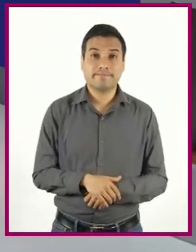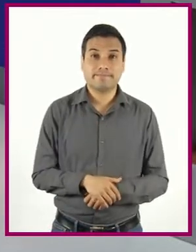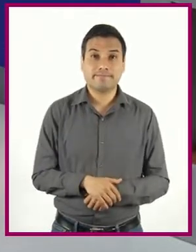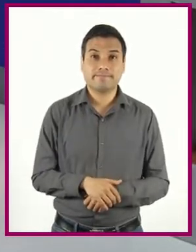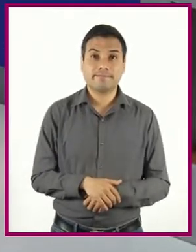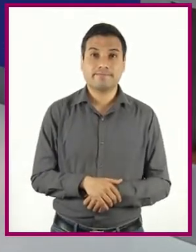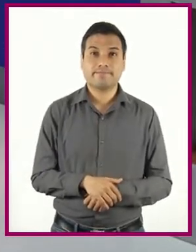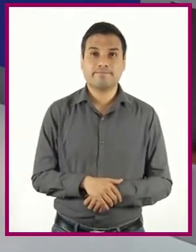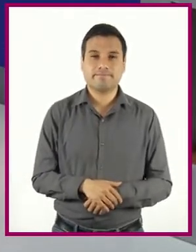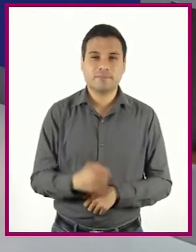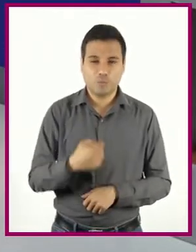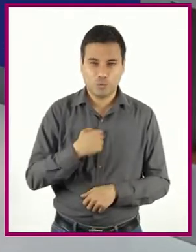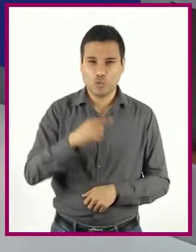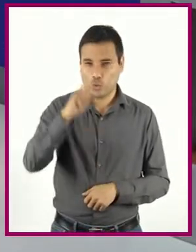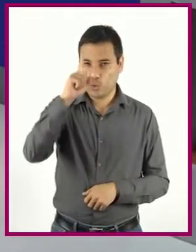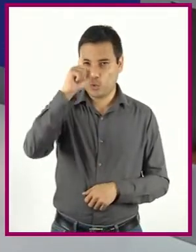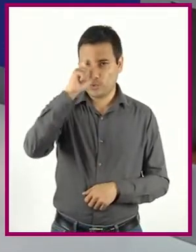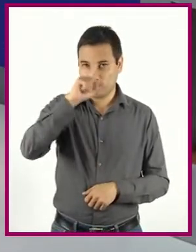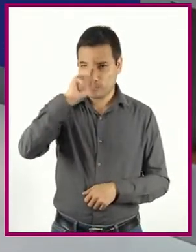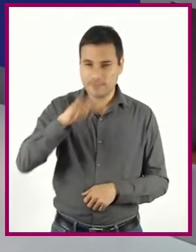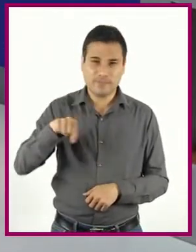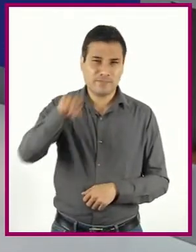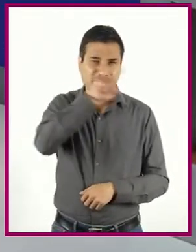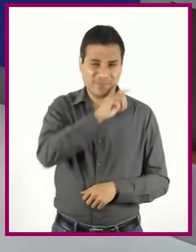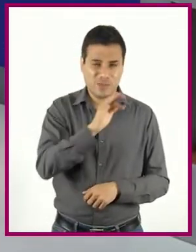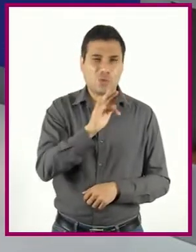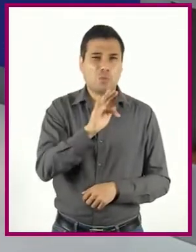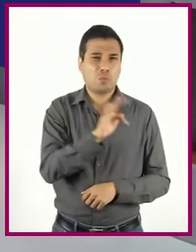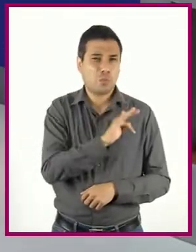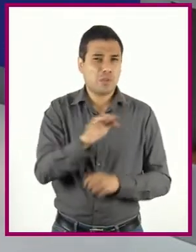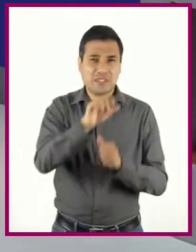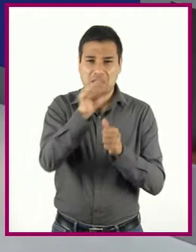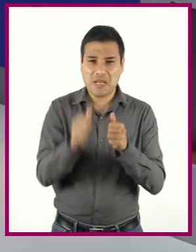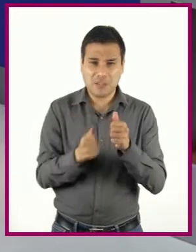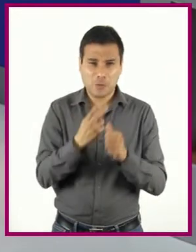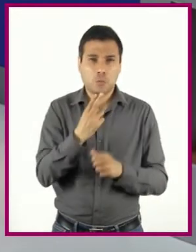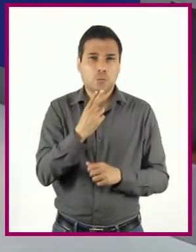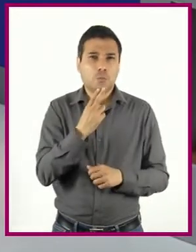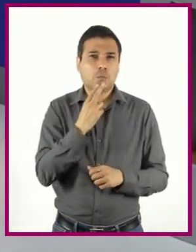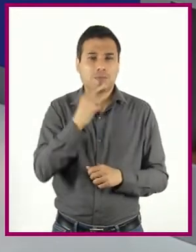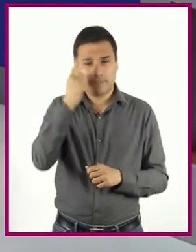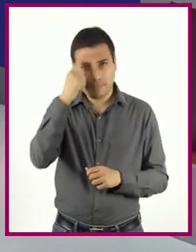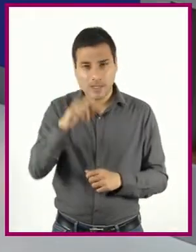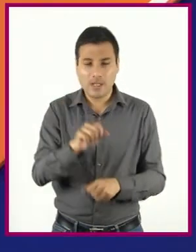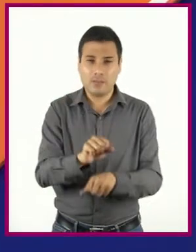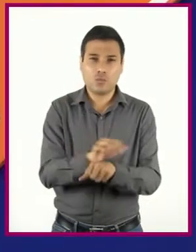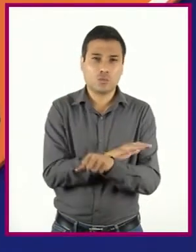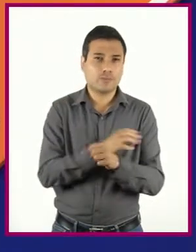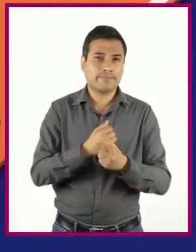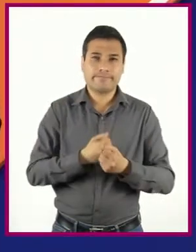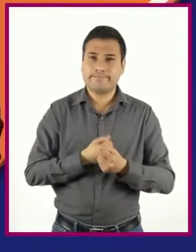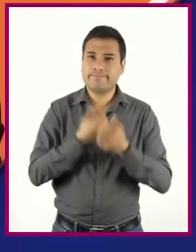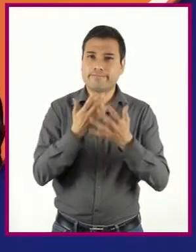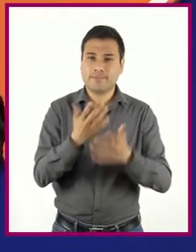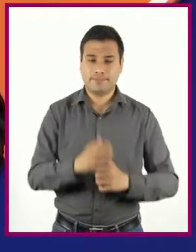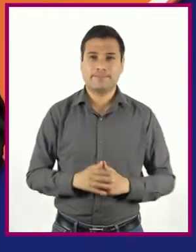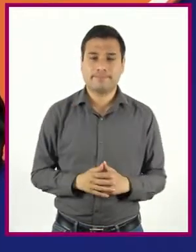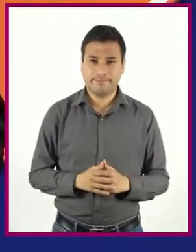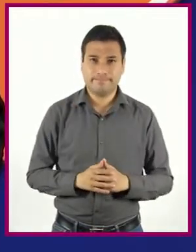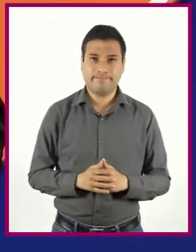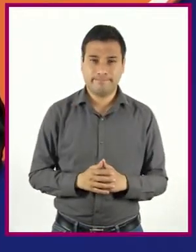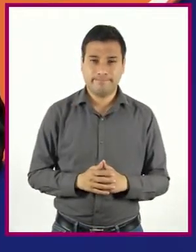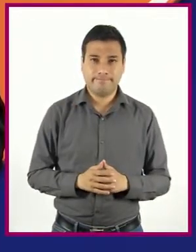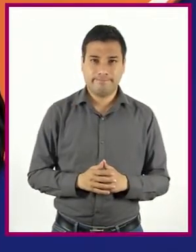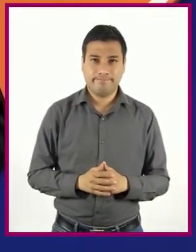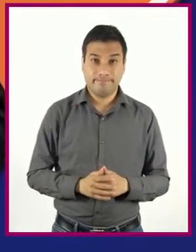recomendamos, hagan uso de las artes en cualquiera de sus formas para expresar sus emociones y que el producto de